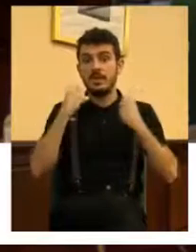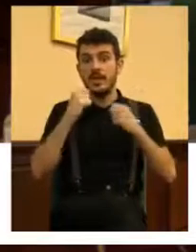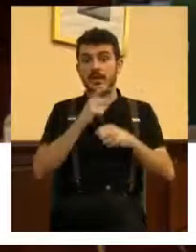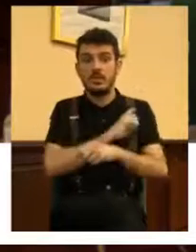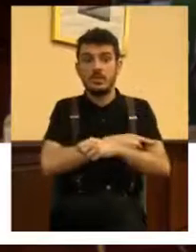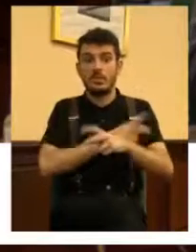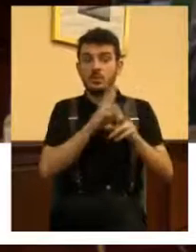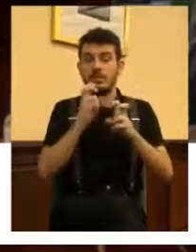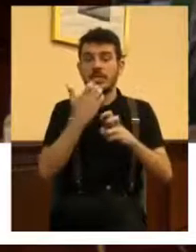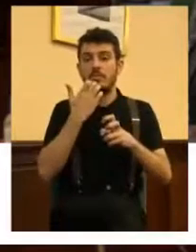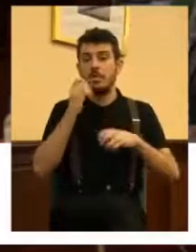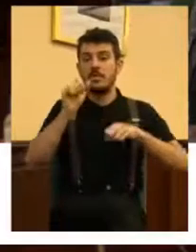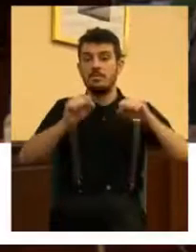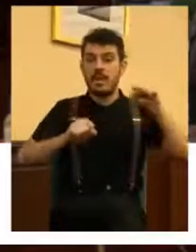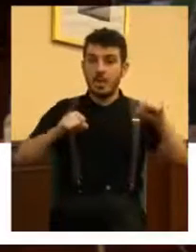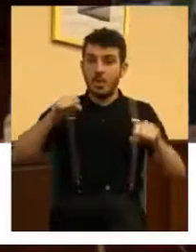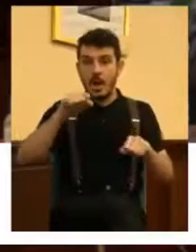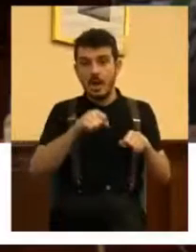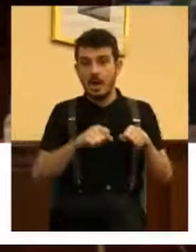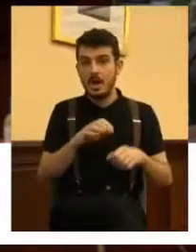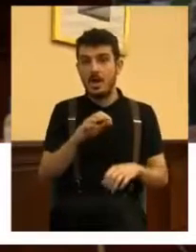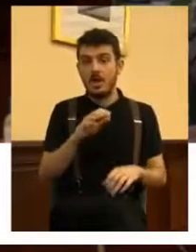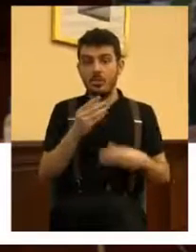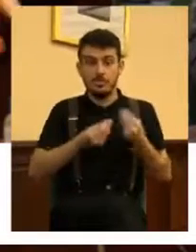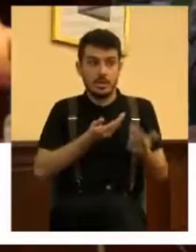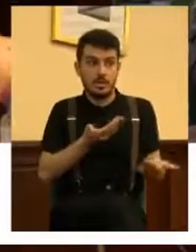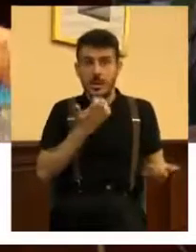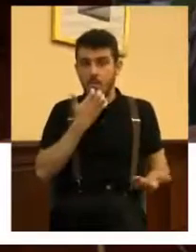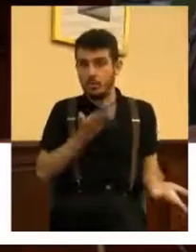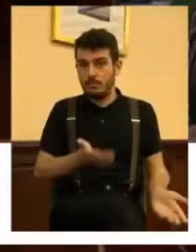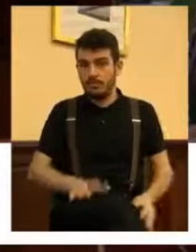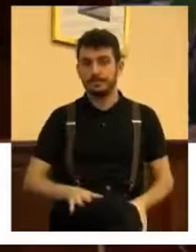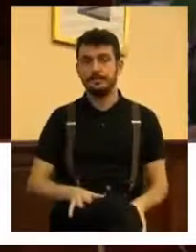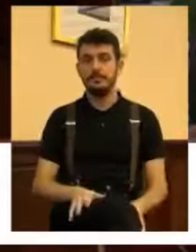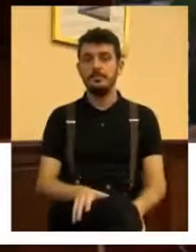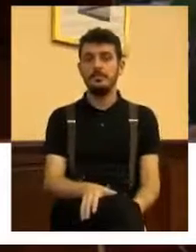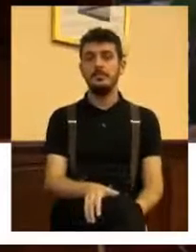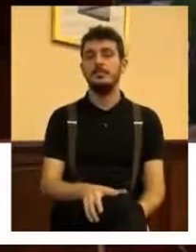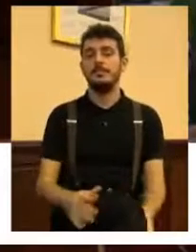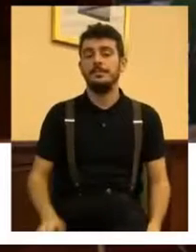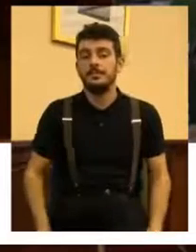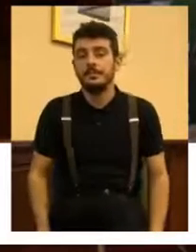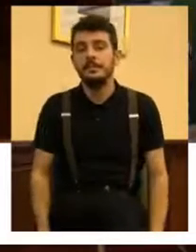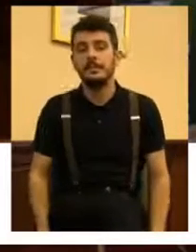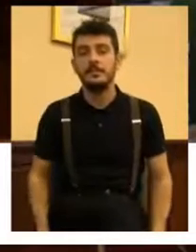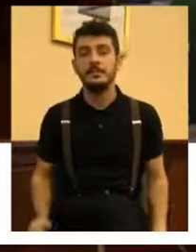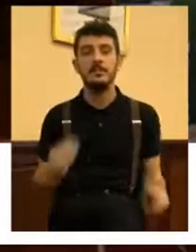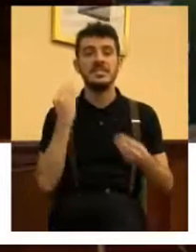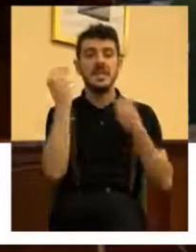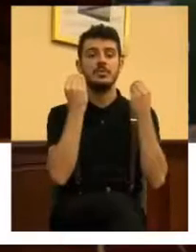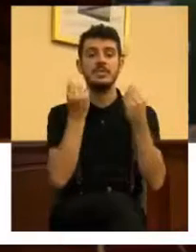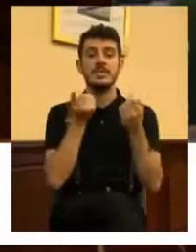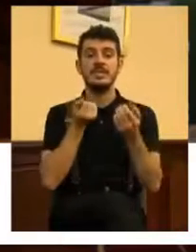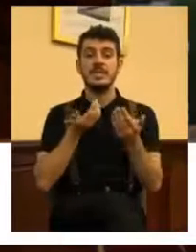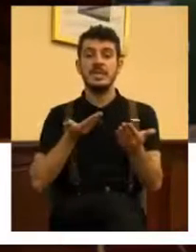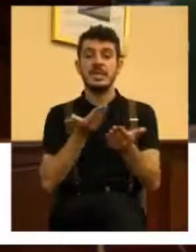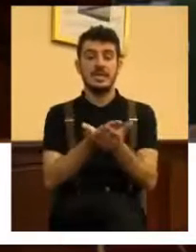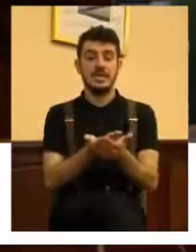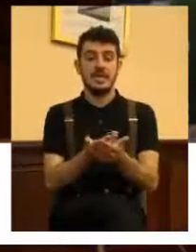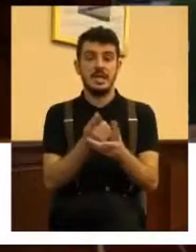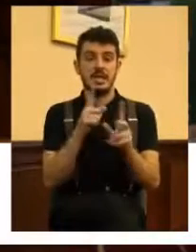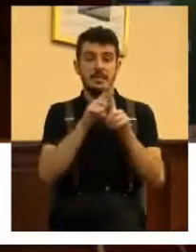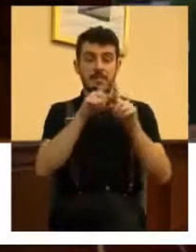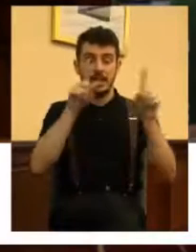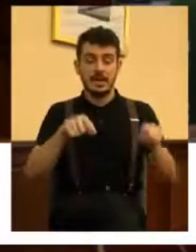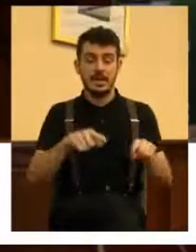como es la piragua, el uso de la piragua, por ejemplo. Creemos que, además, esta iniciativa, francamente, se enmarca en los objetivos